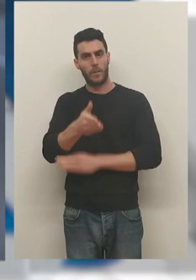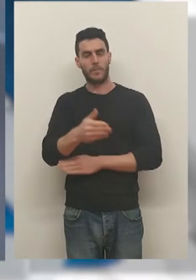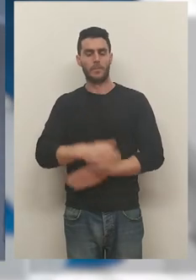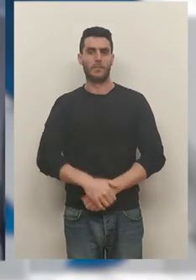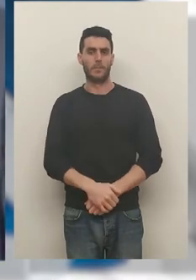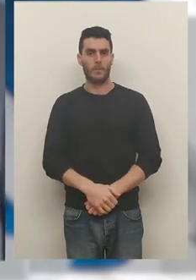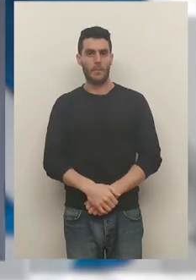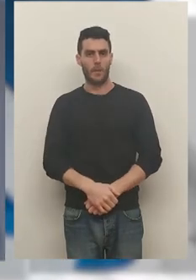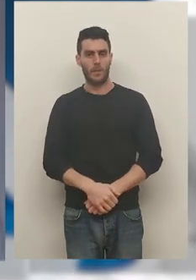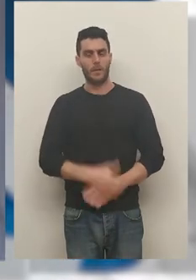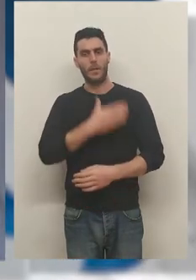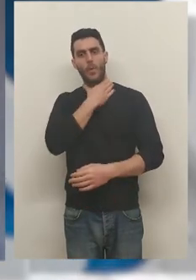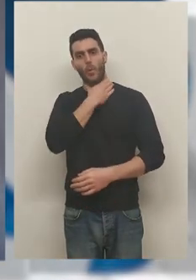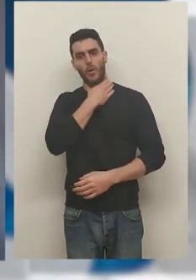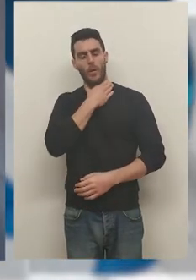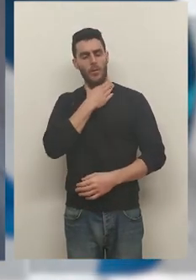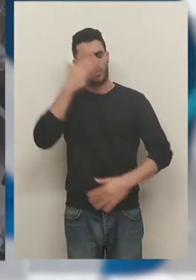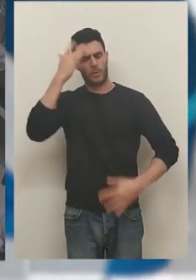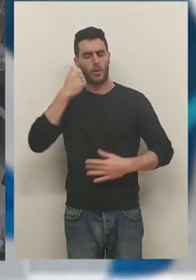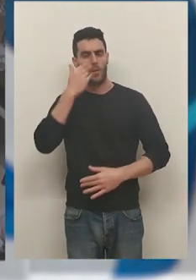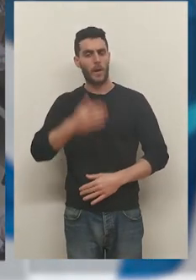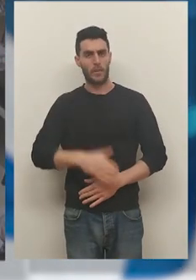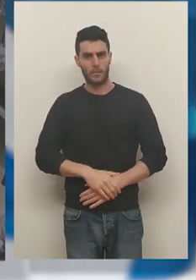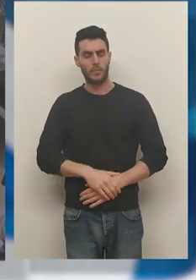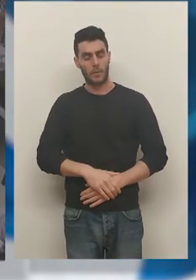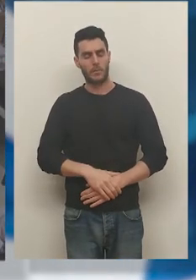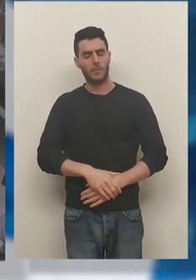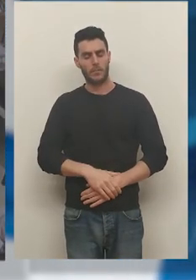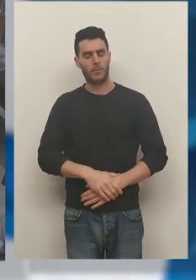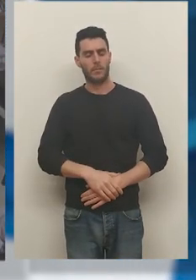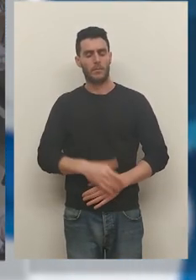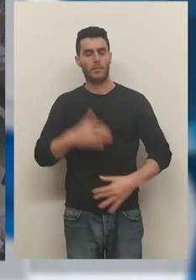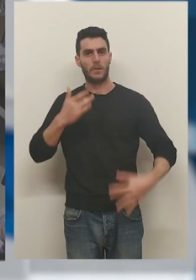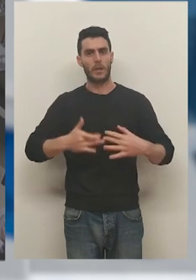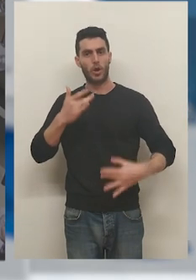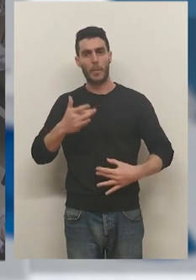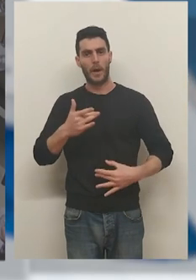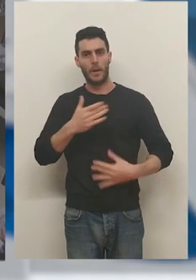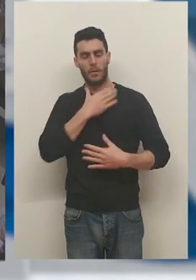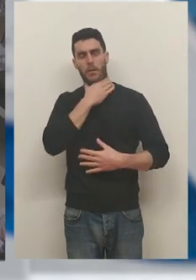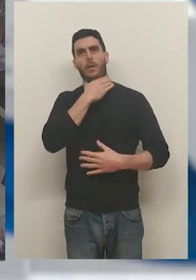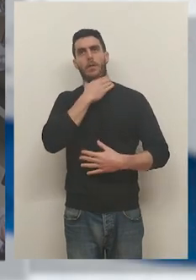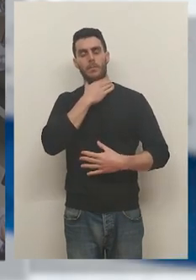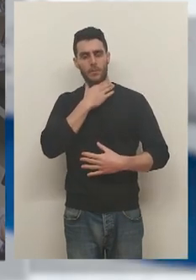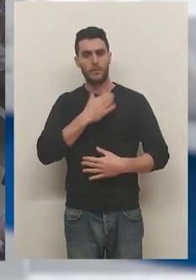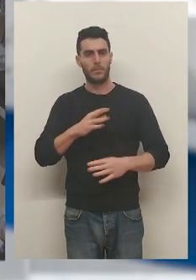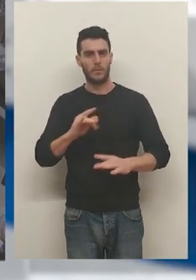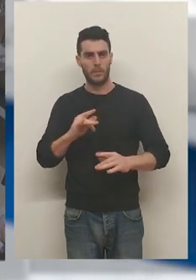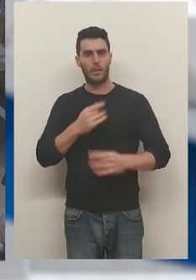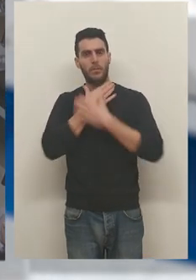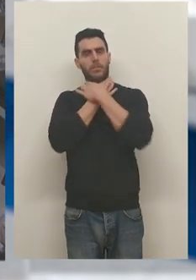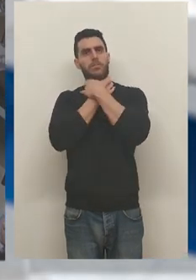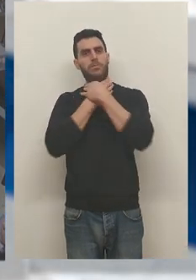los síntomas muy feos en el cuello sí sí tenía unos síntomas Pues de haber sido asfixiado